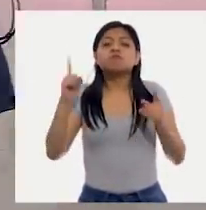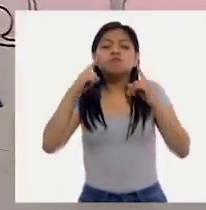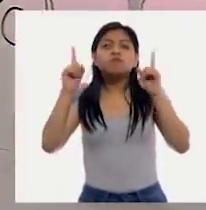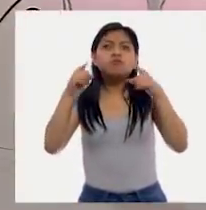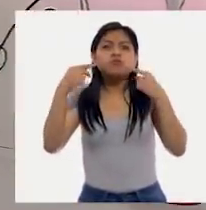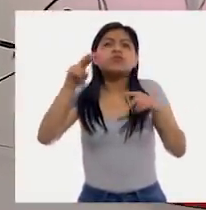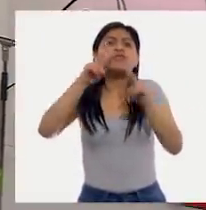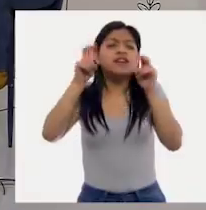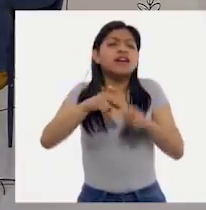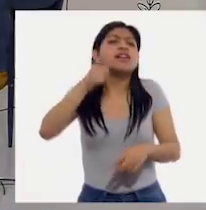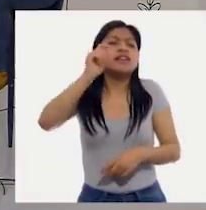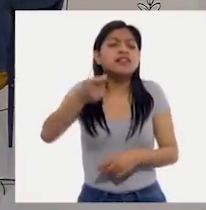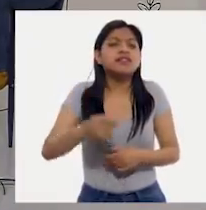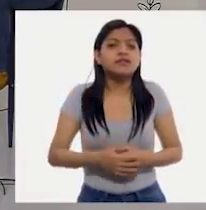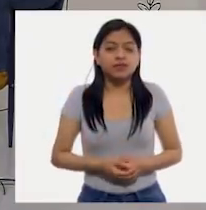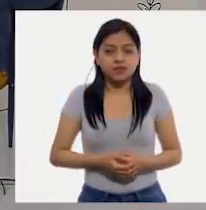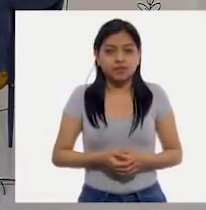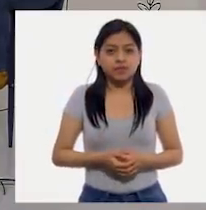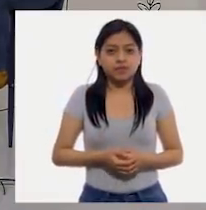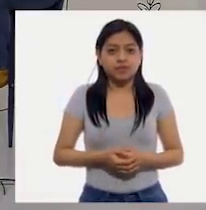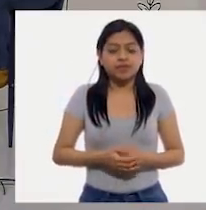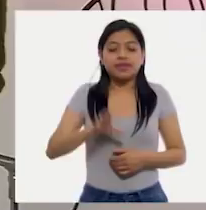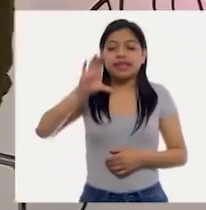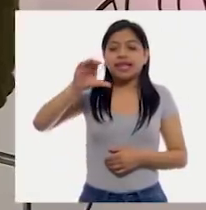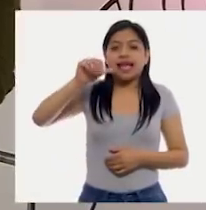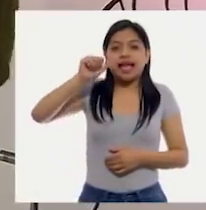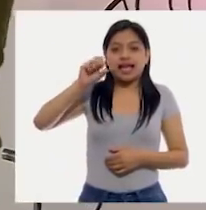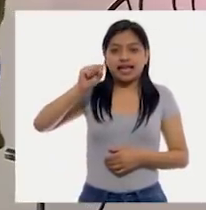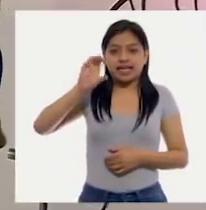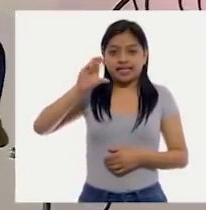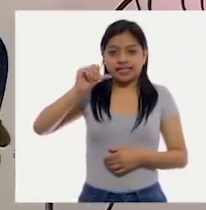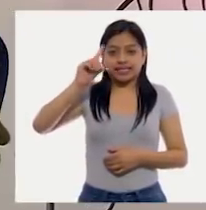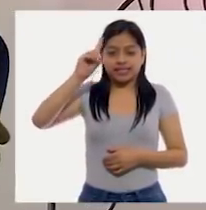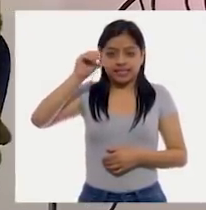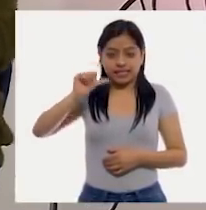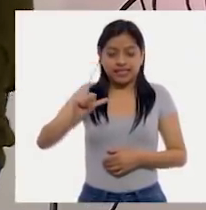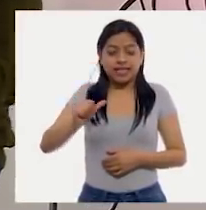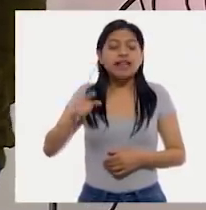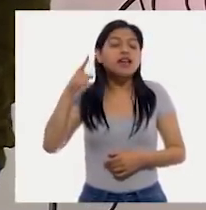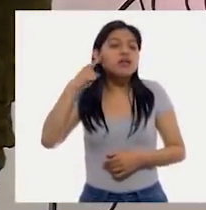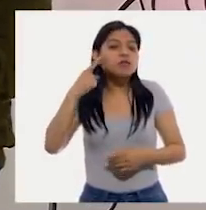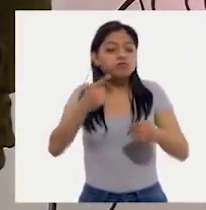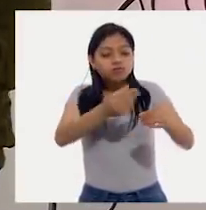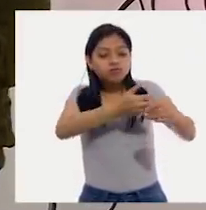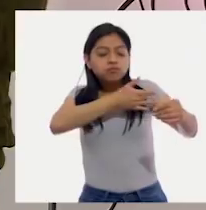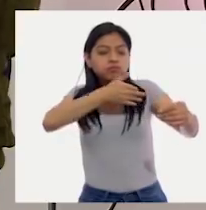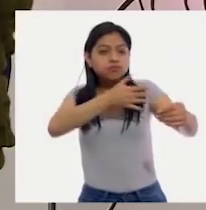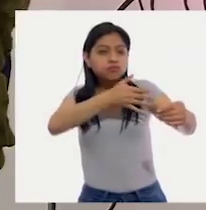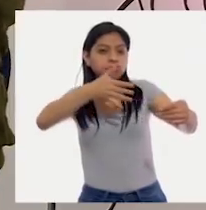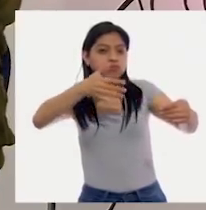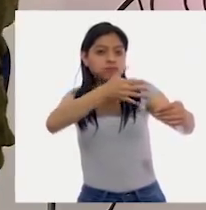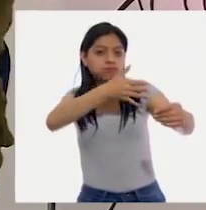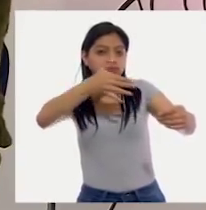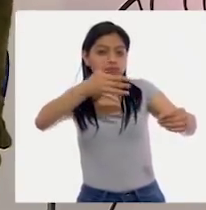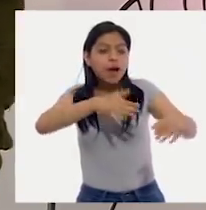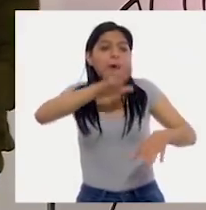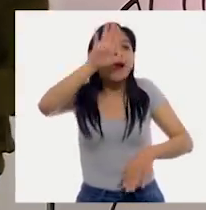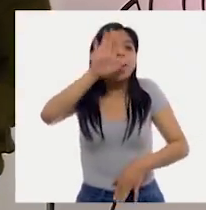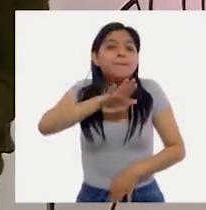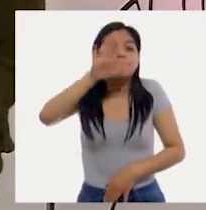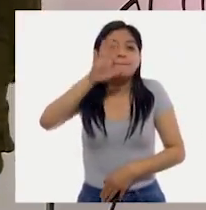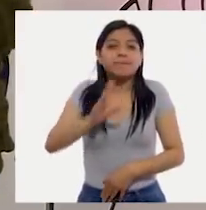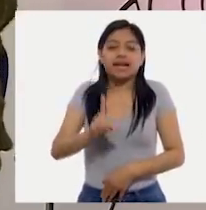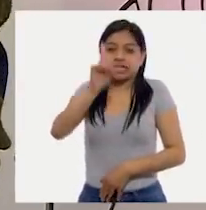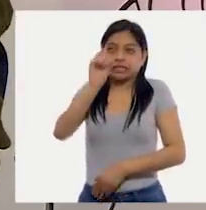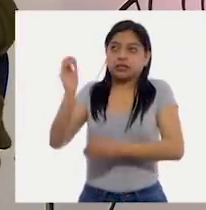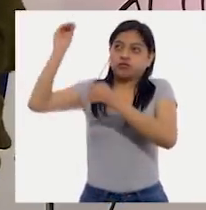Oh, muchas gracias. Este tema se llama Cascada, ¿ajá?, que a través de la vibración de las cuerdas trata de imitar la caída de